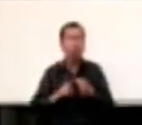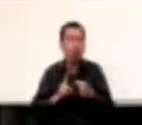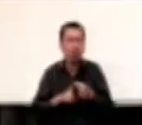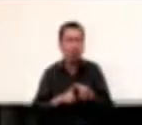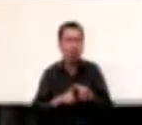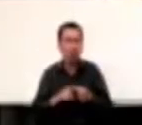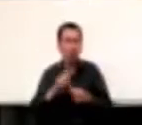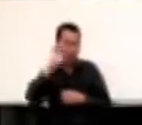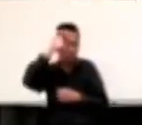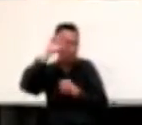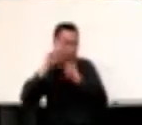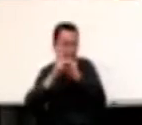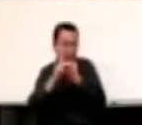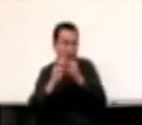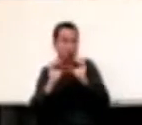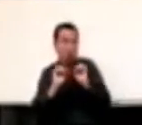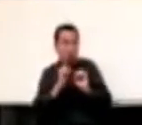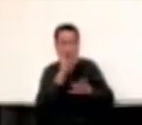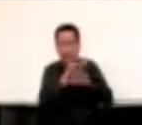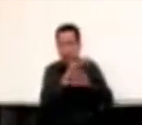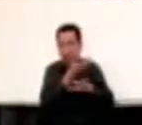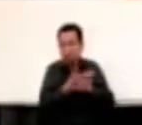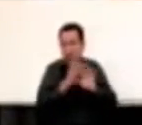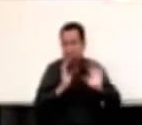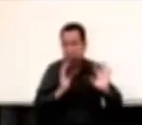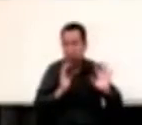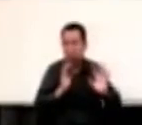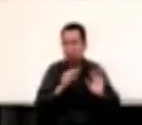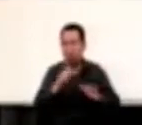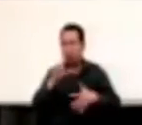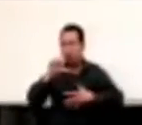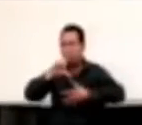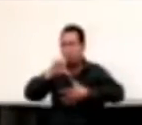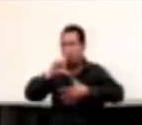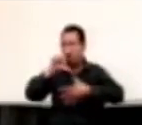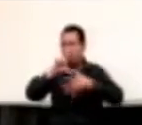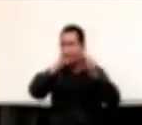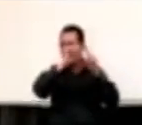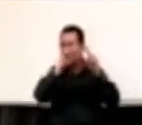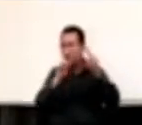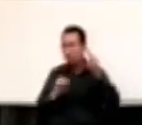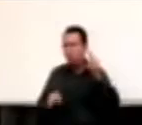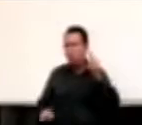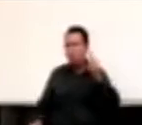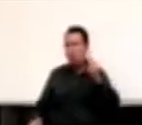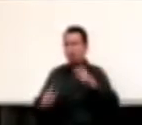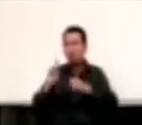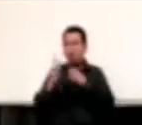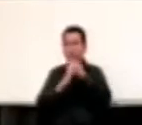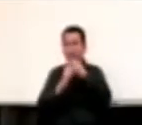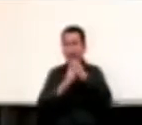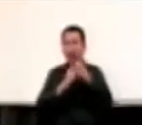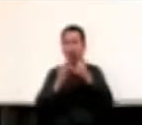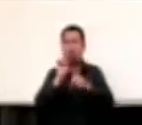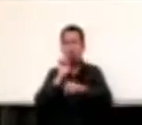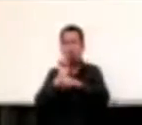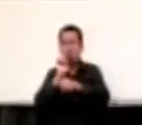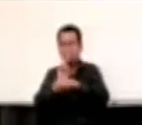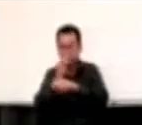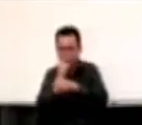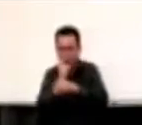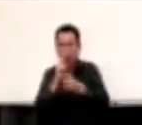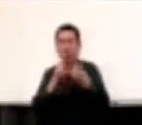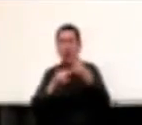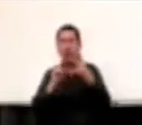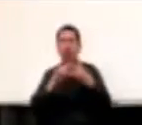norteamericana. Y en América Latina no lo han pasado bien, en realidad éramos de los pocos países junto con Uruguay, Chile,